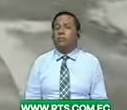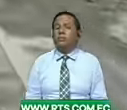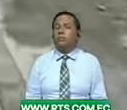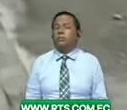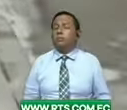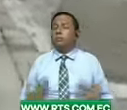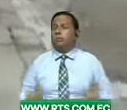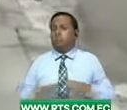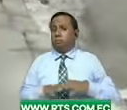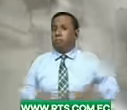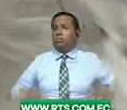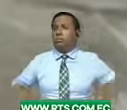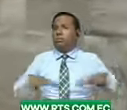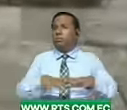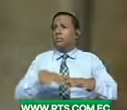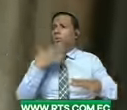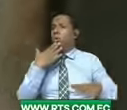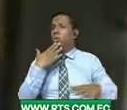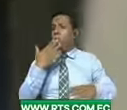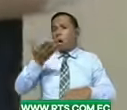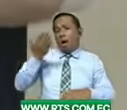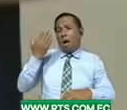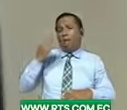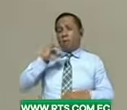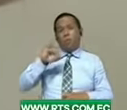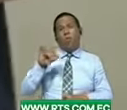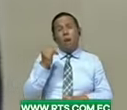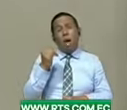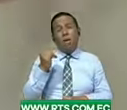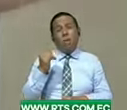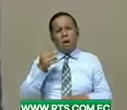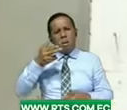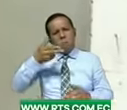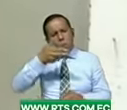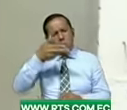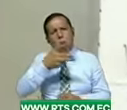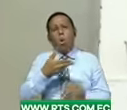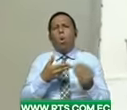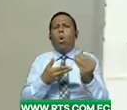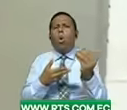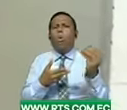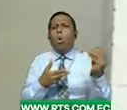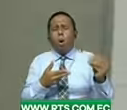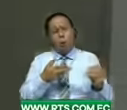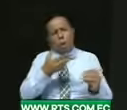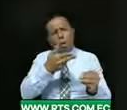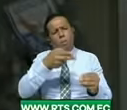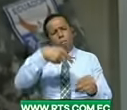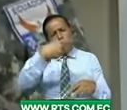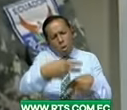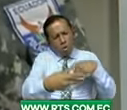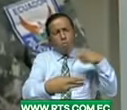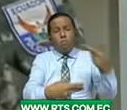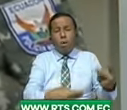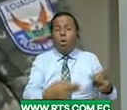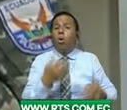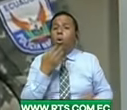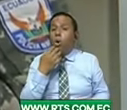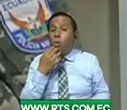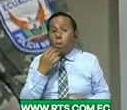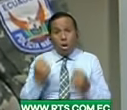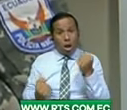En este sector, la noche del jueves, dos menores de edad resultaron heridos por impactos de bala. Ingresa un